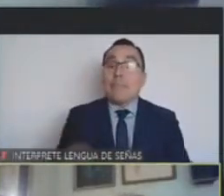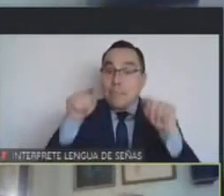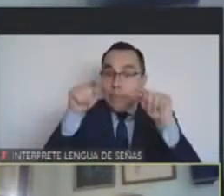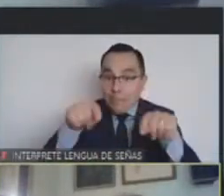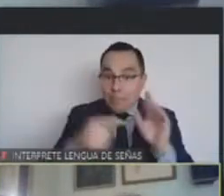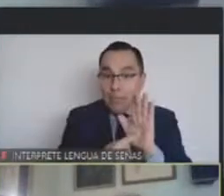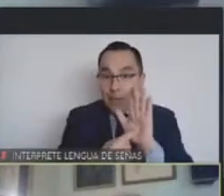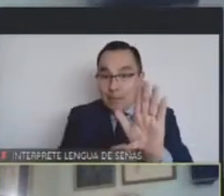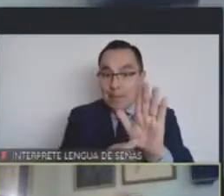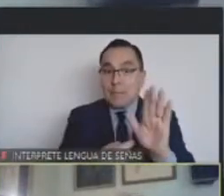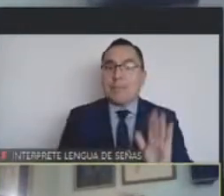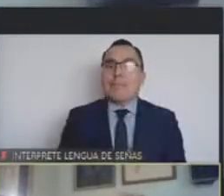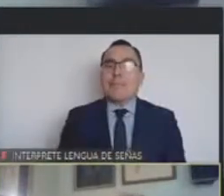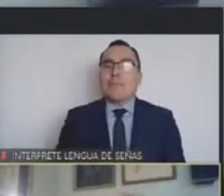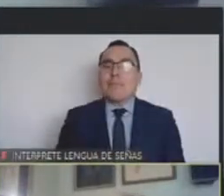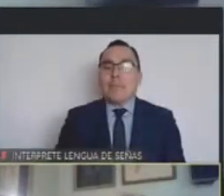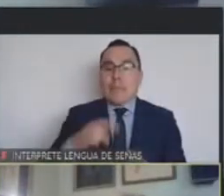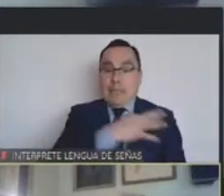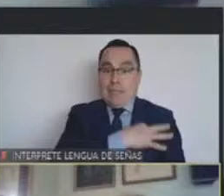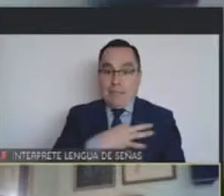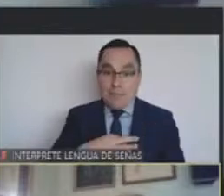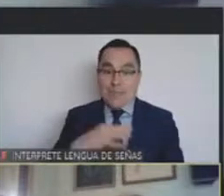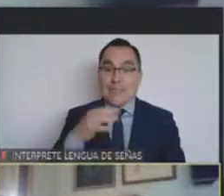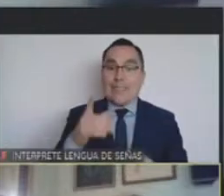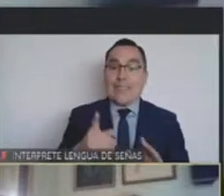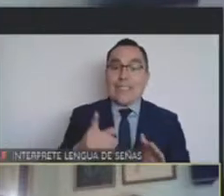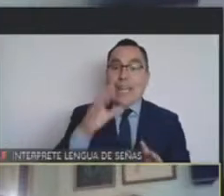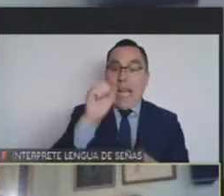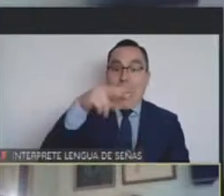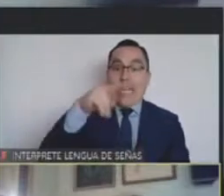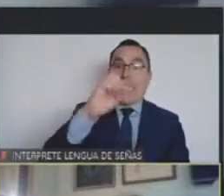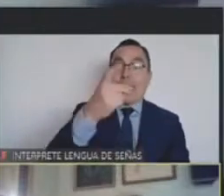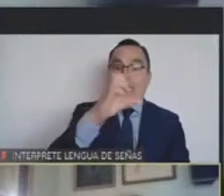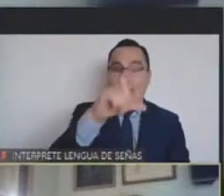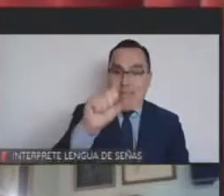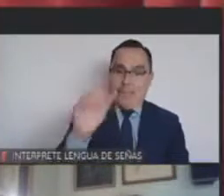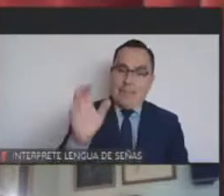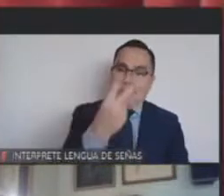entonces a la ministra, señora Ángela Vivanco.